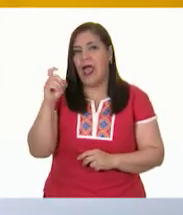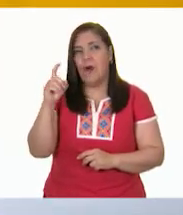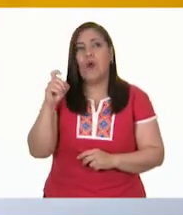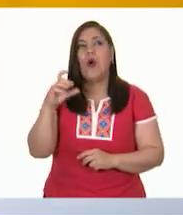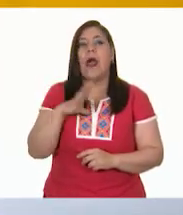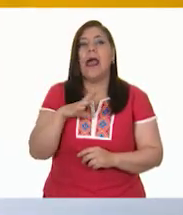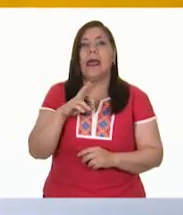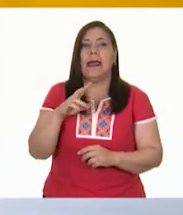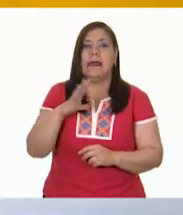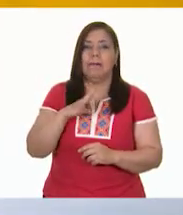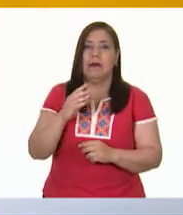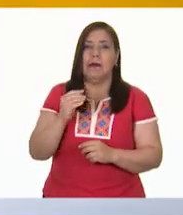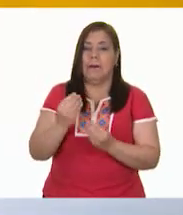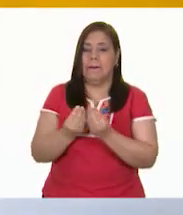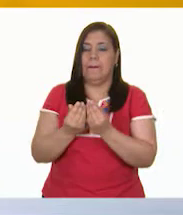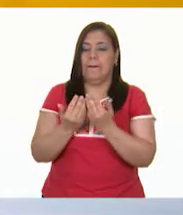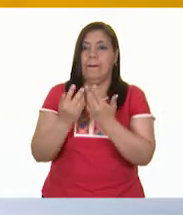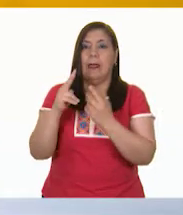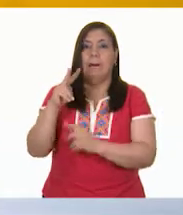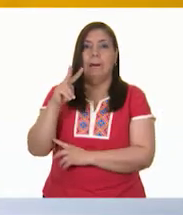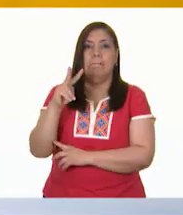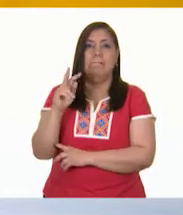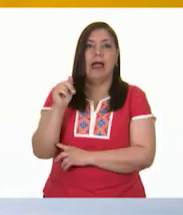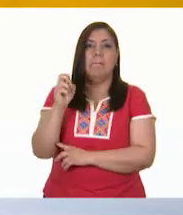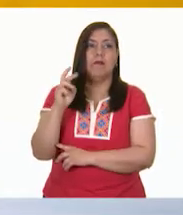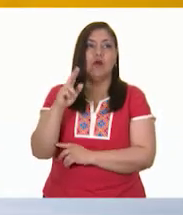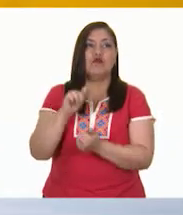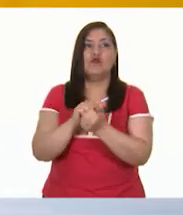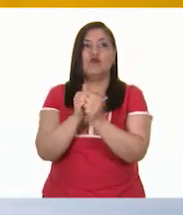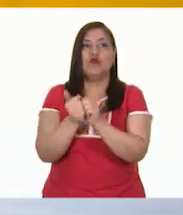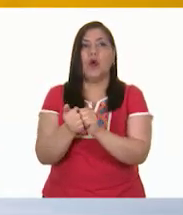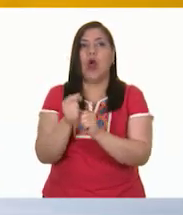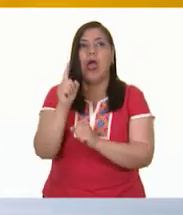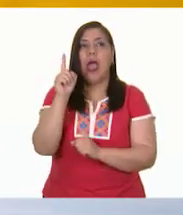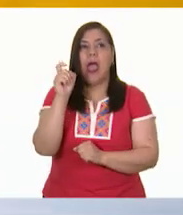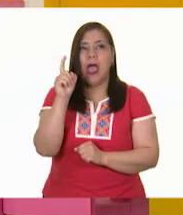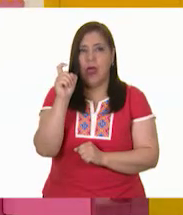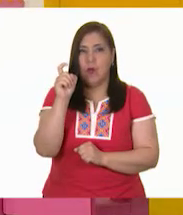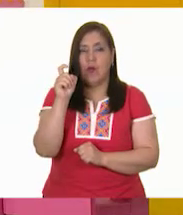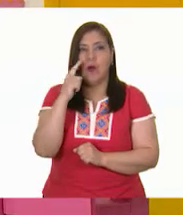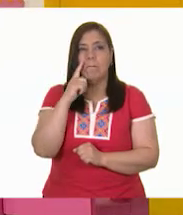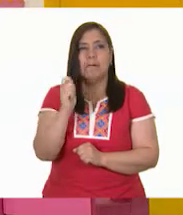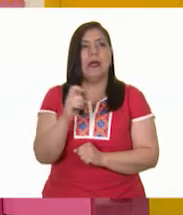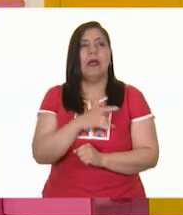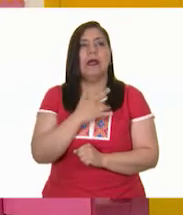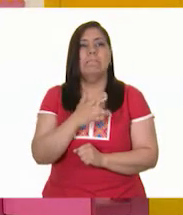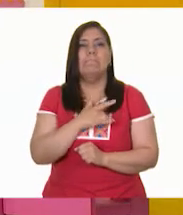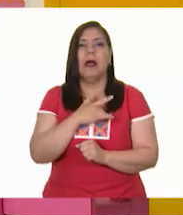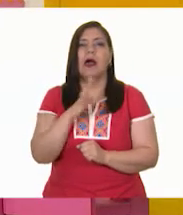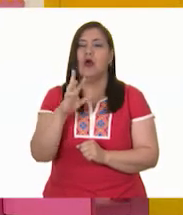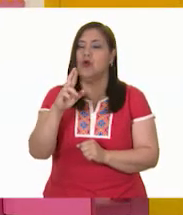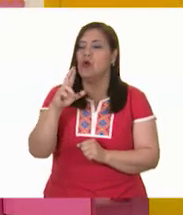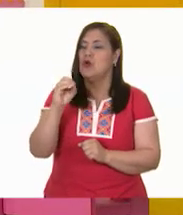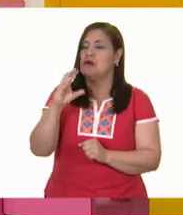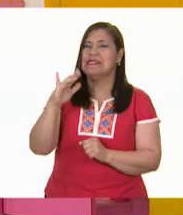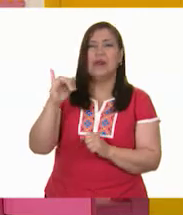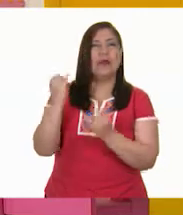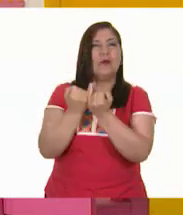se está convirtiendo en un... líquido. Sí, o sí, en un líquido, en una especie de rocío, como el que tienen las flores,